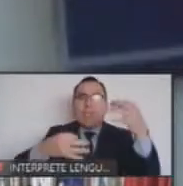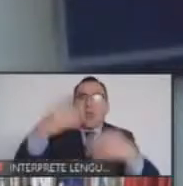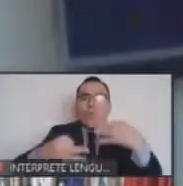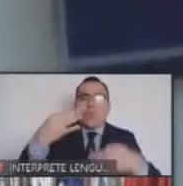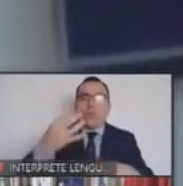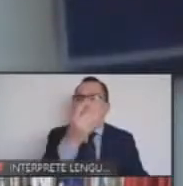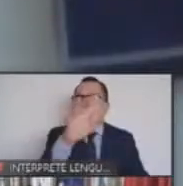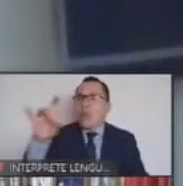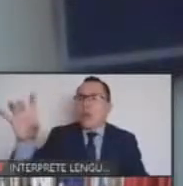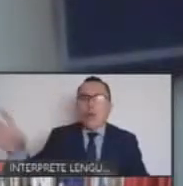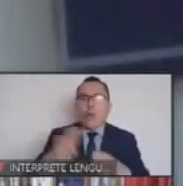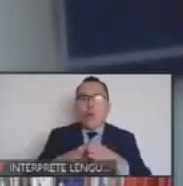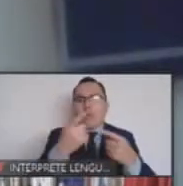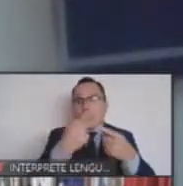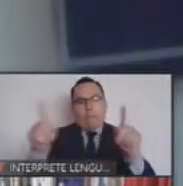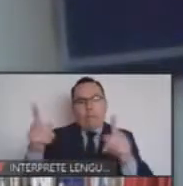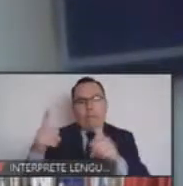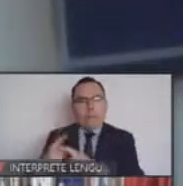cual?